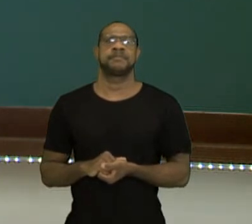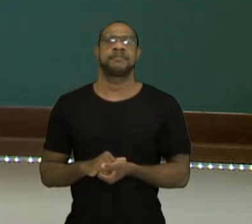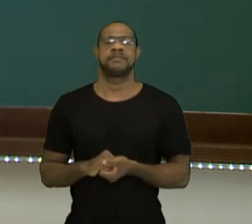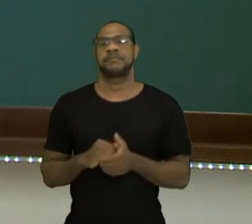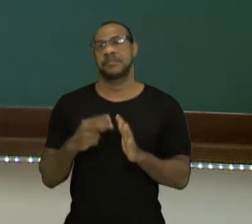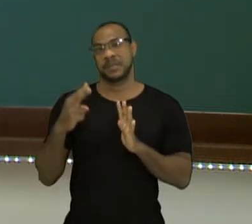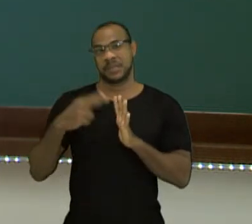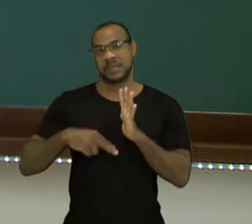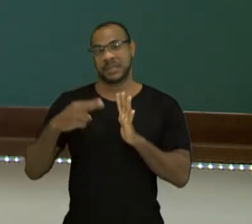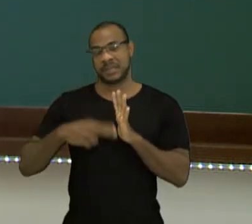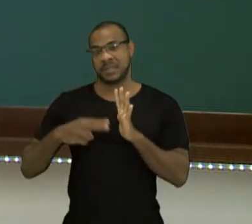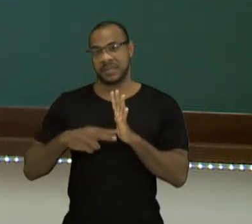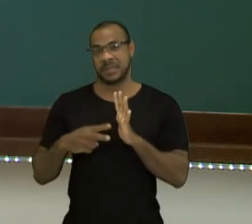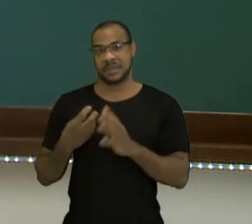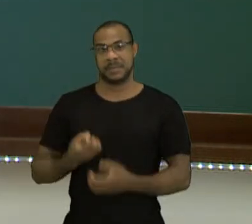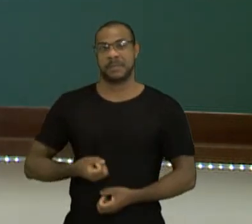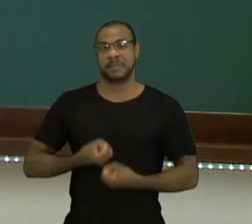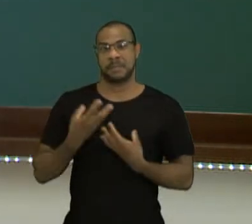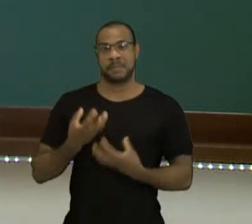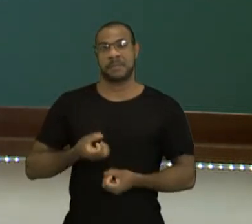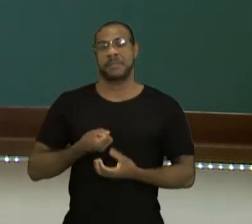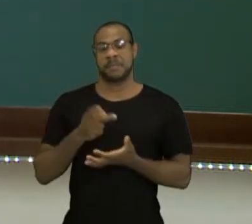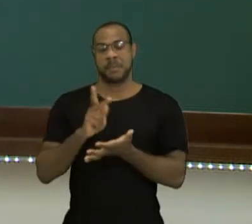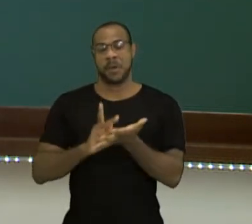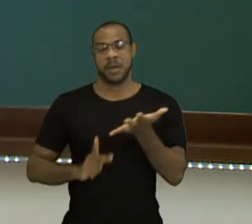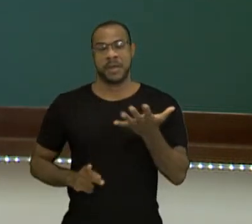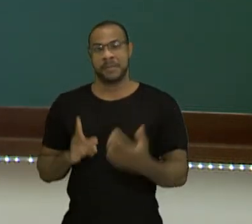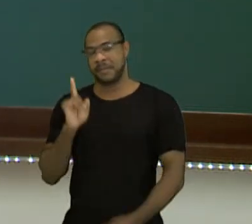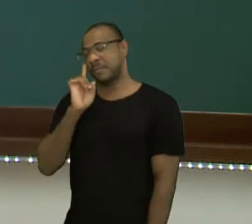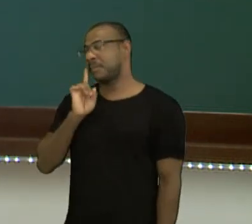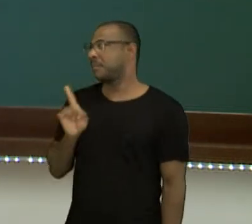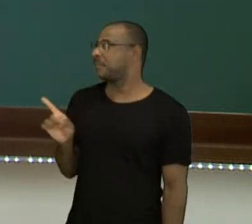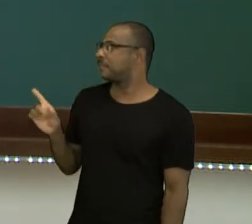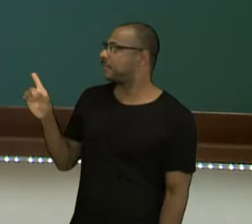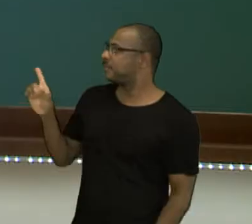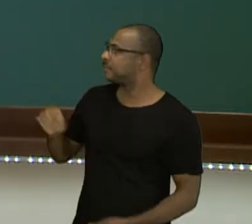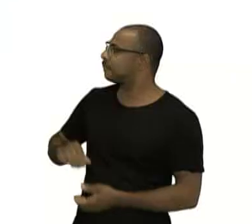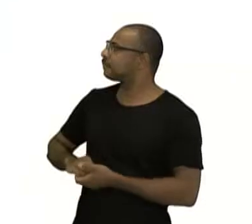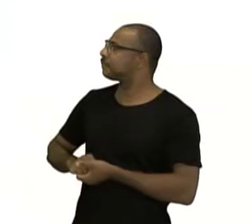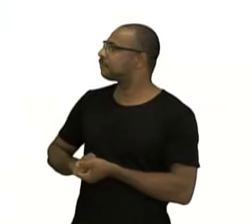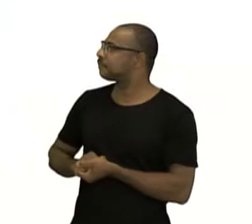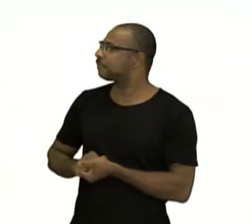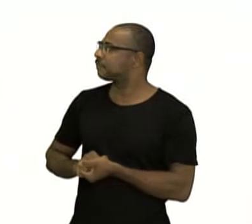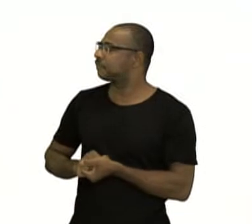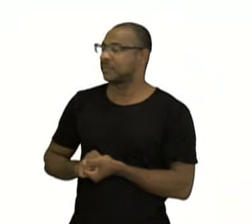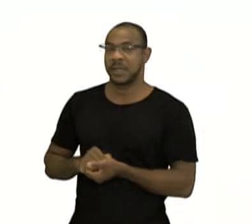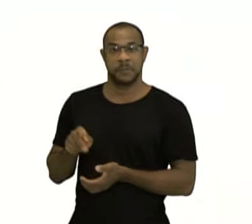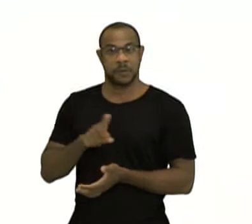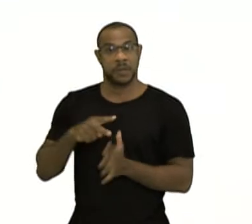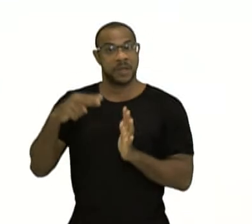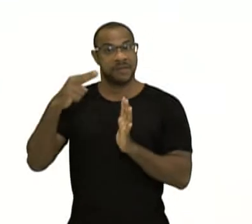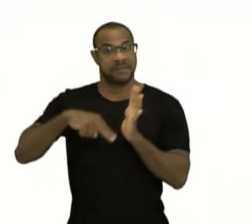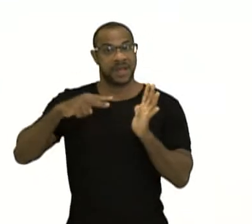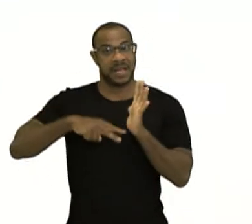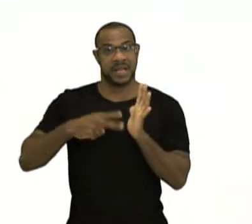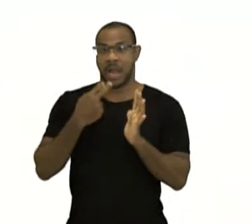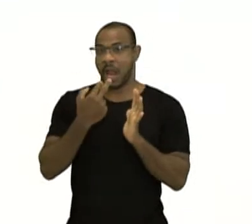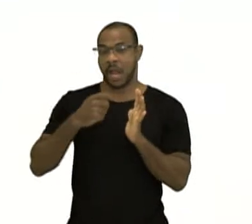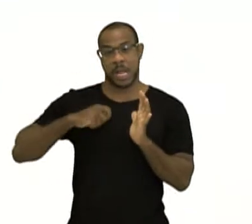Vamos a leer outro poema, Instante, de Nadia está aí. Si pudiera